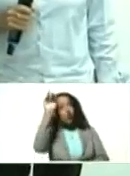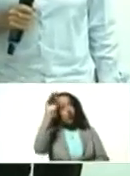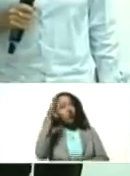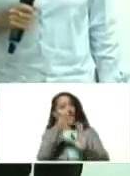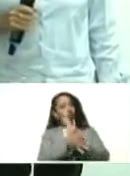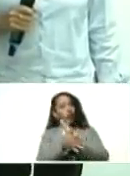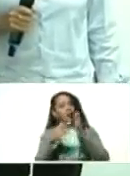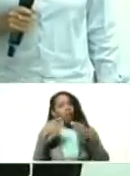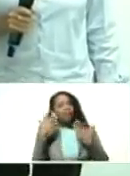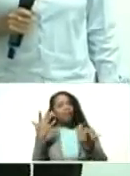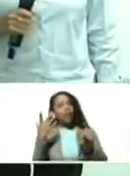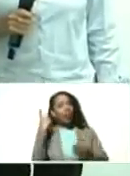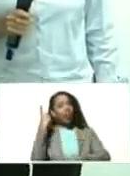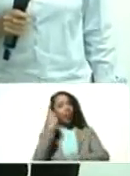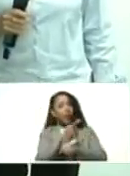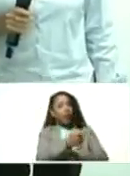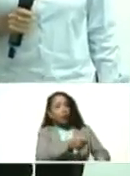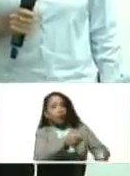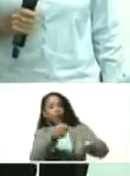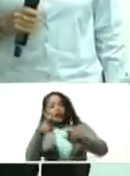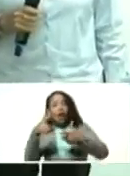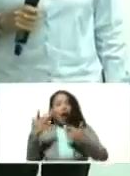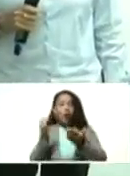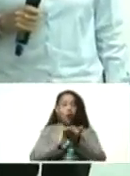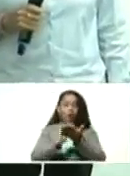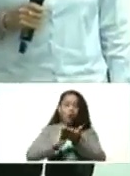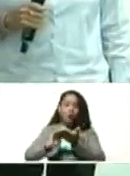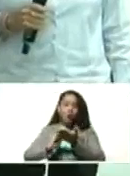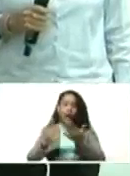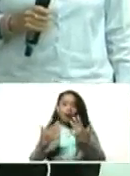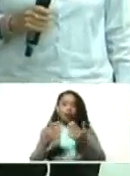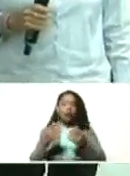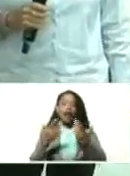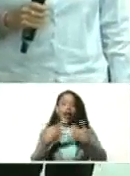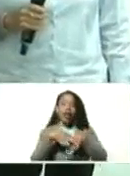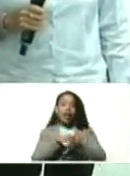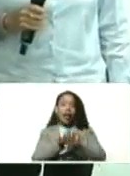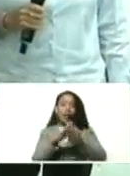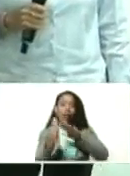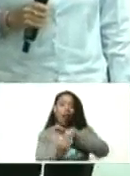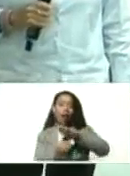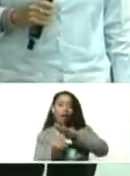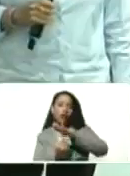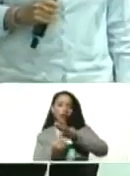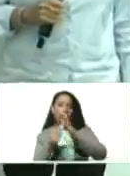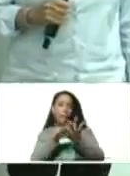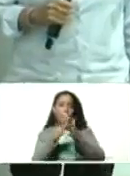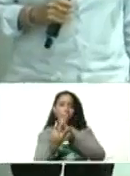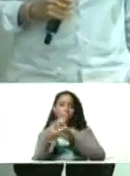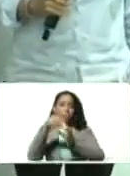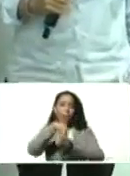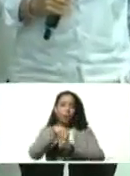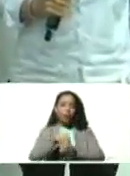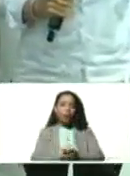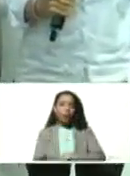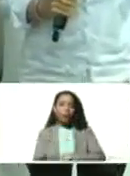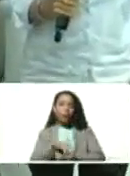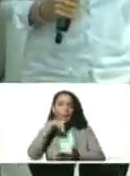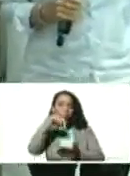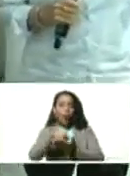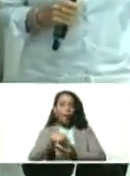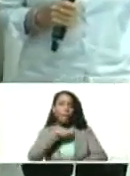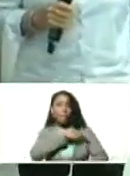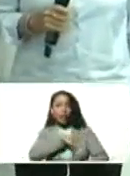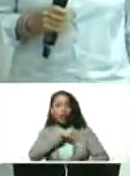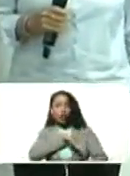bueno, que nos debe llevar a la recuperación integral de las bases de Barrio Adentro, llamada